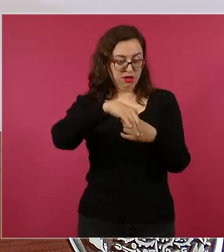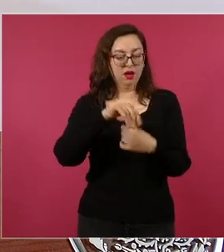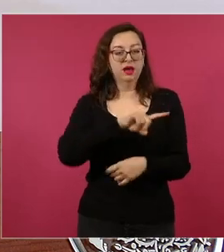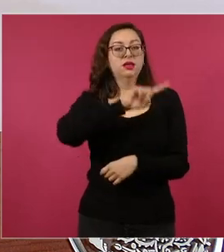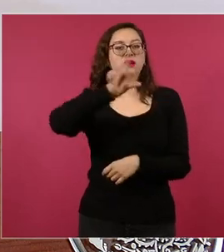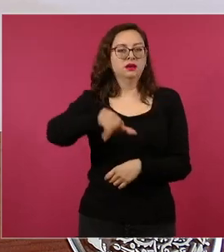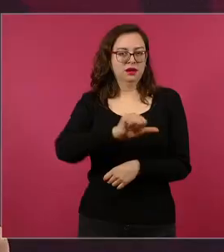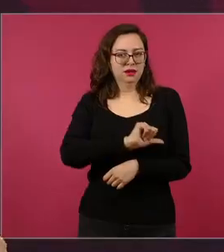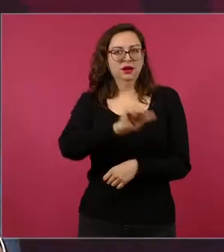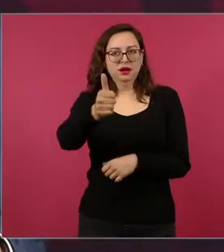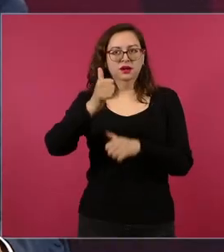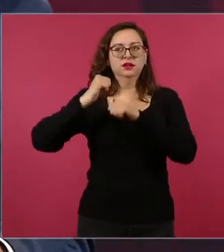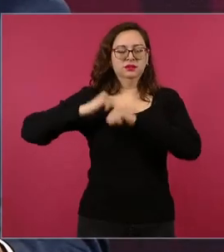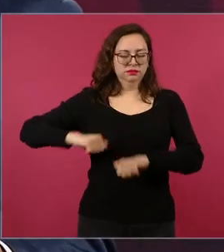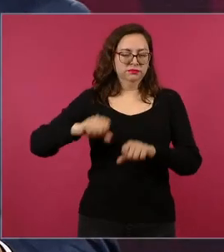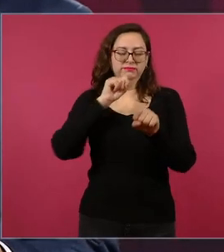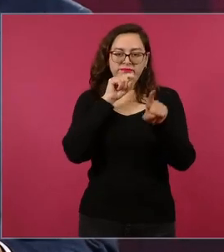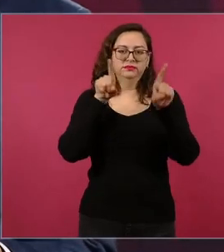En